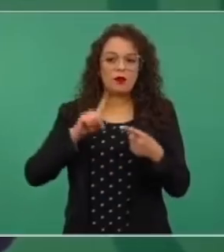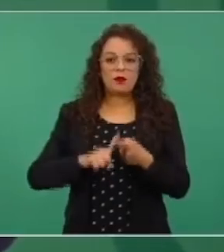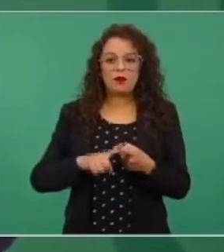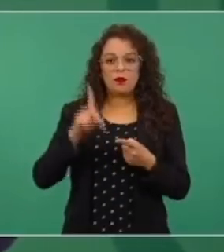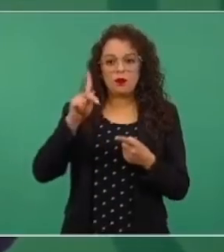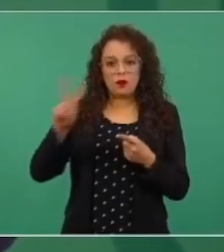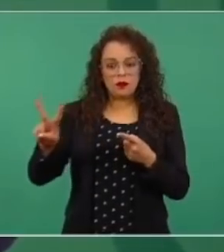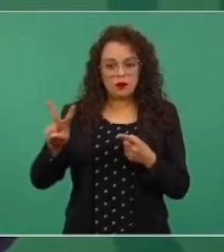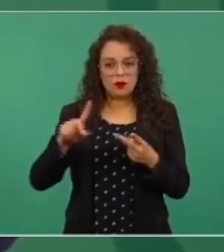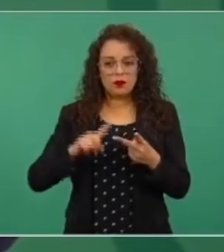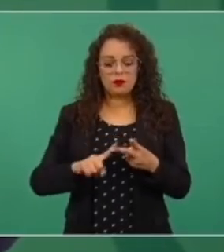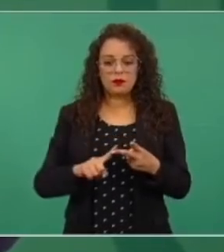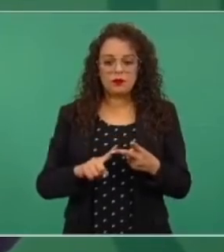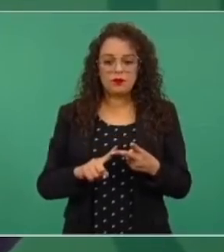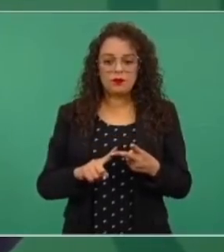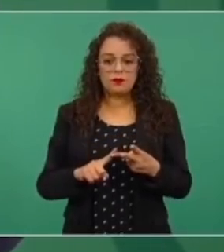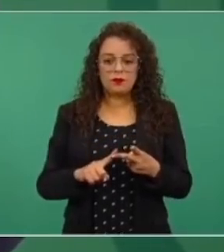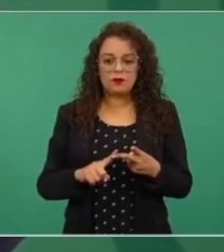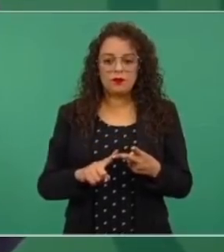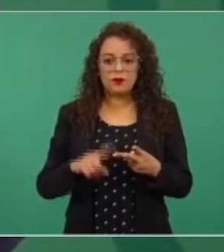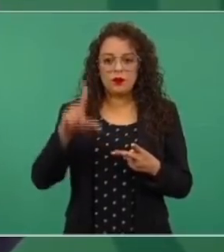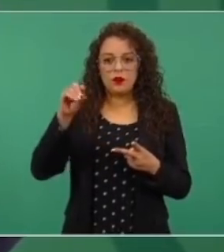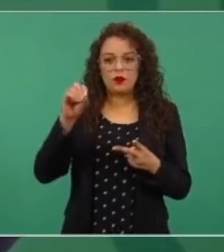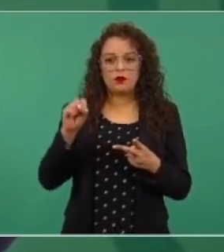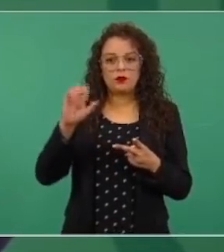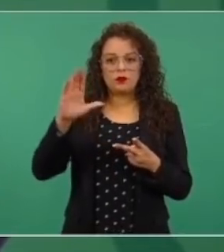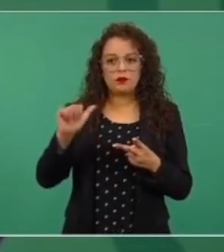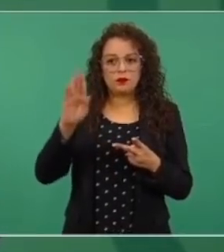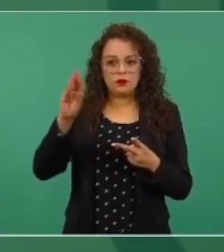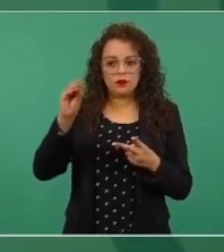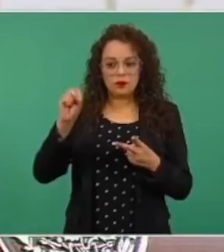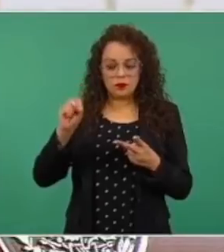Vallarta, en Los Cabos,